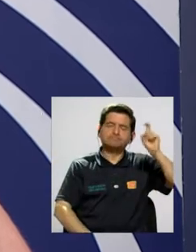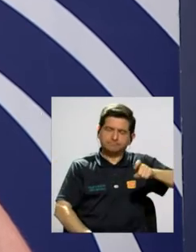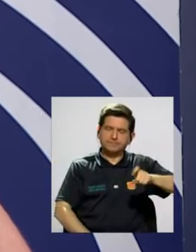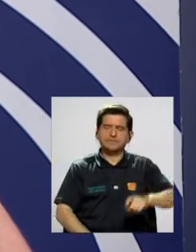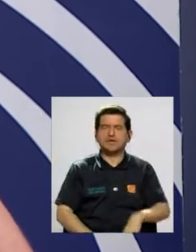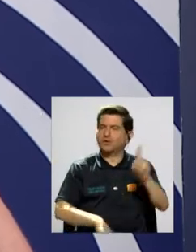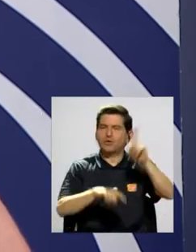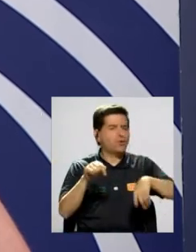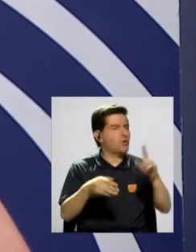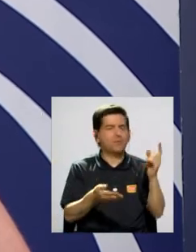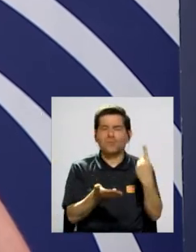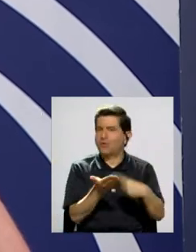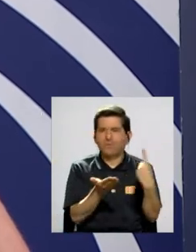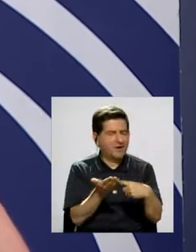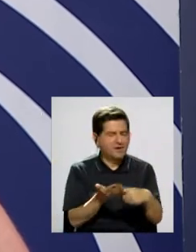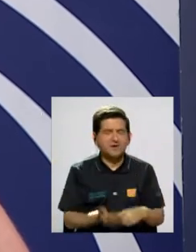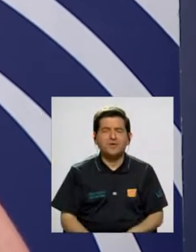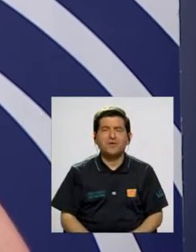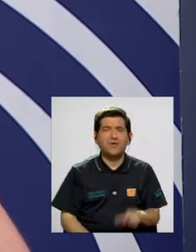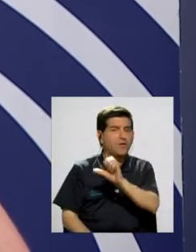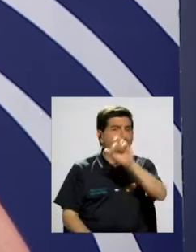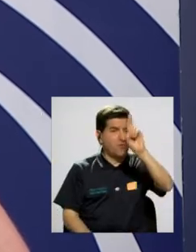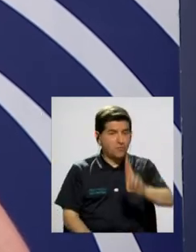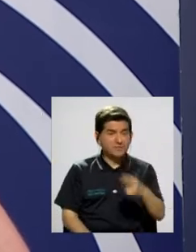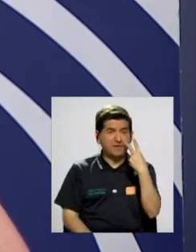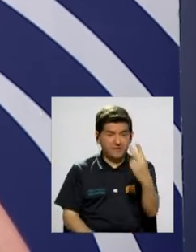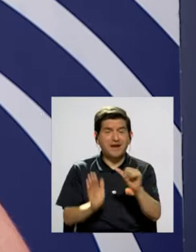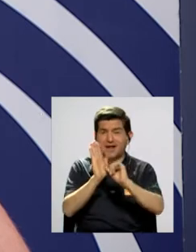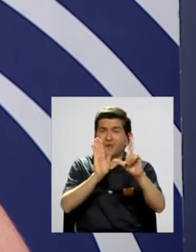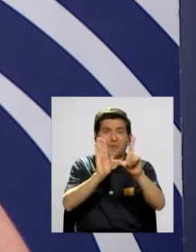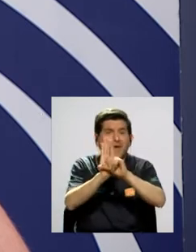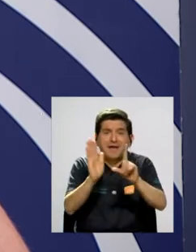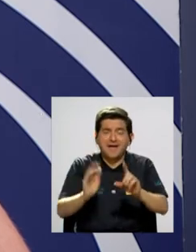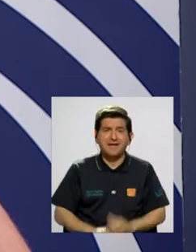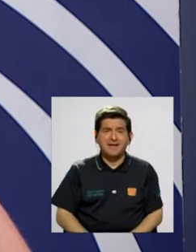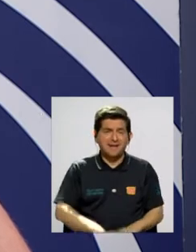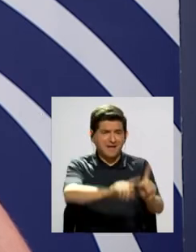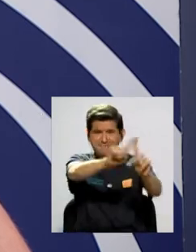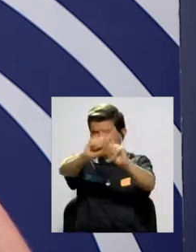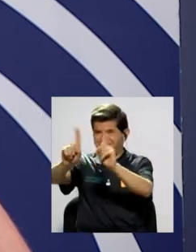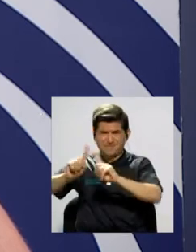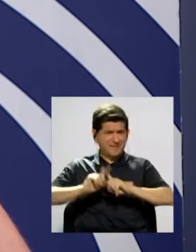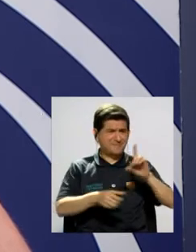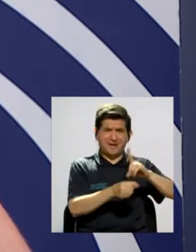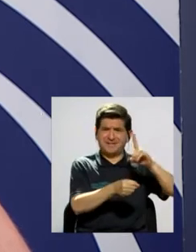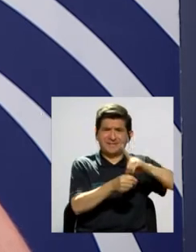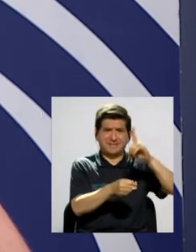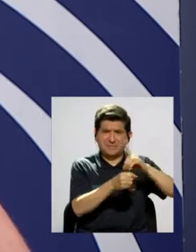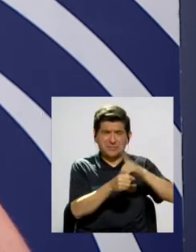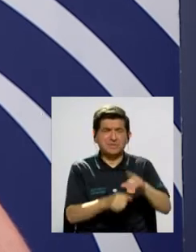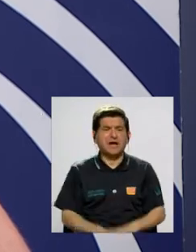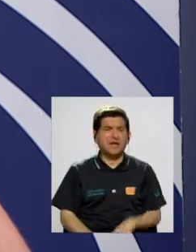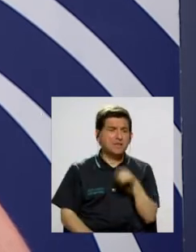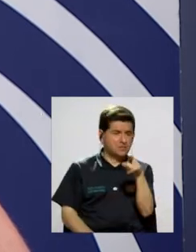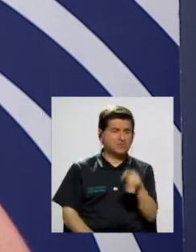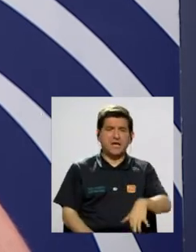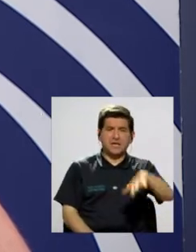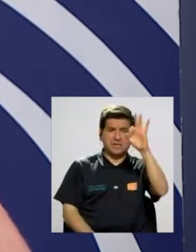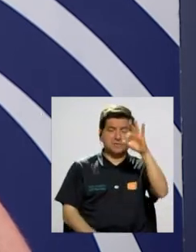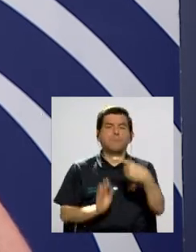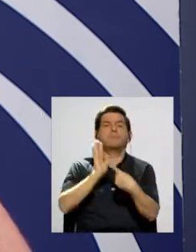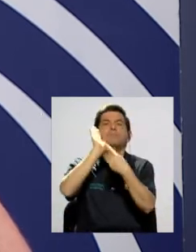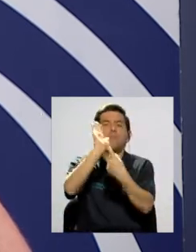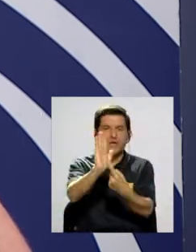no está claramente en la Asamblea Legislativa, lo vemos, o sea, la diversidad de diputados y diputadas que resultaron electas te